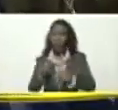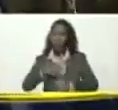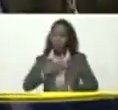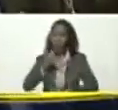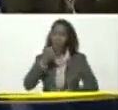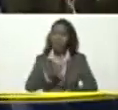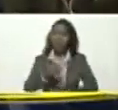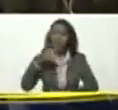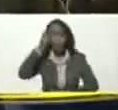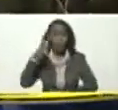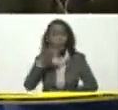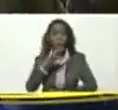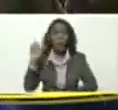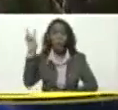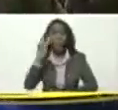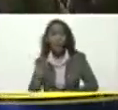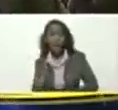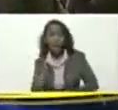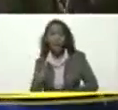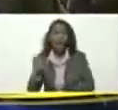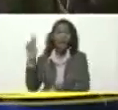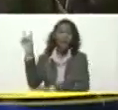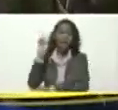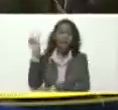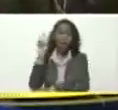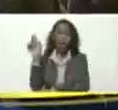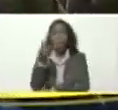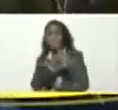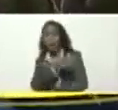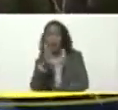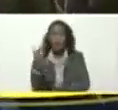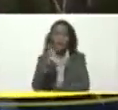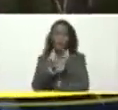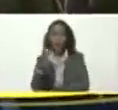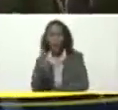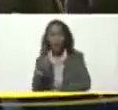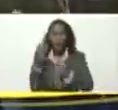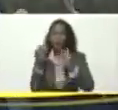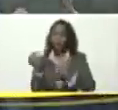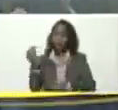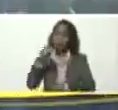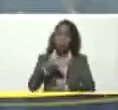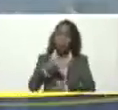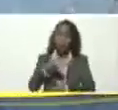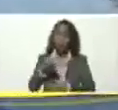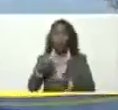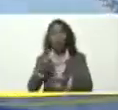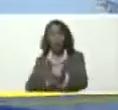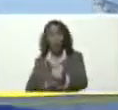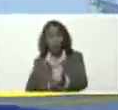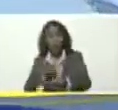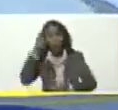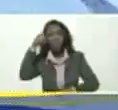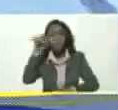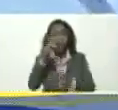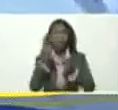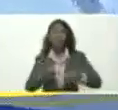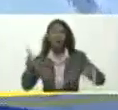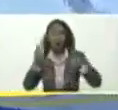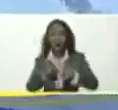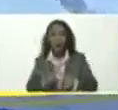decir que el pueblo vietnamita y el pueblo venezolano nos parecemos muchísimo más de lo que creemos. Somos pueblos valientes, pueblos